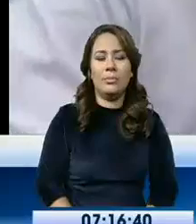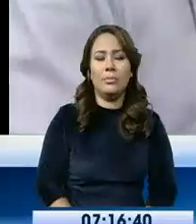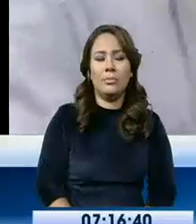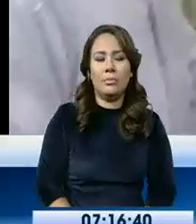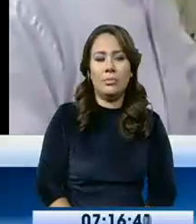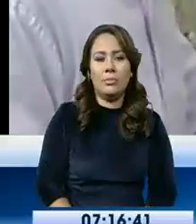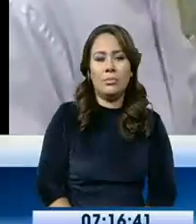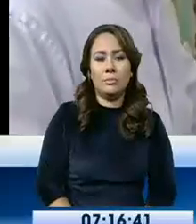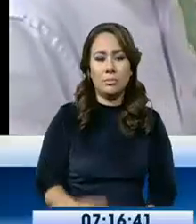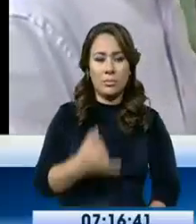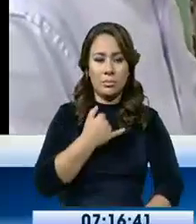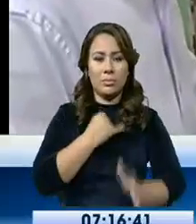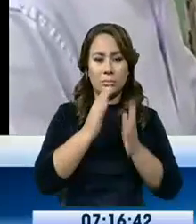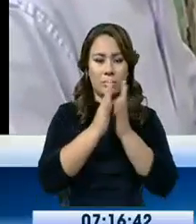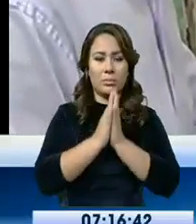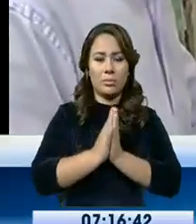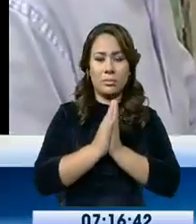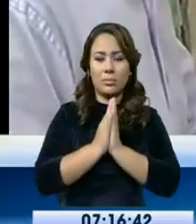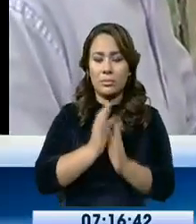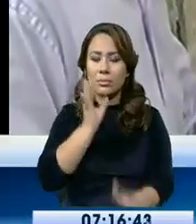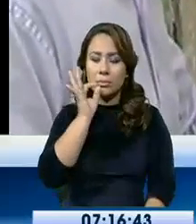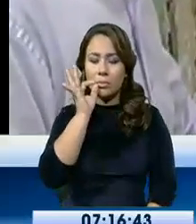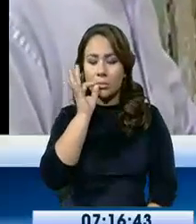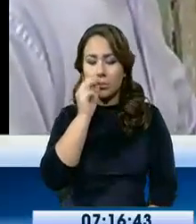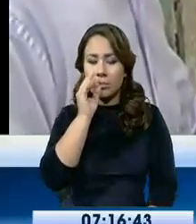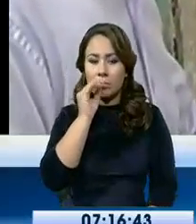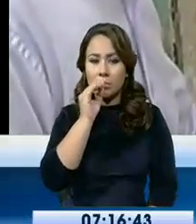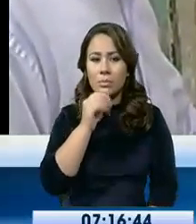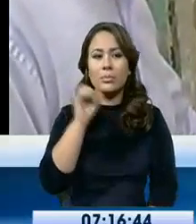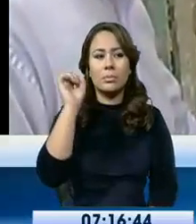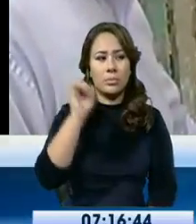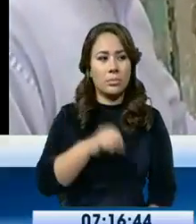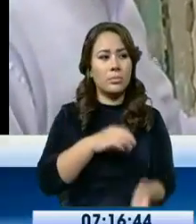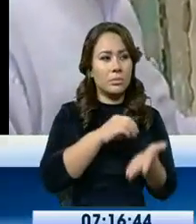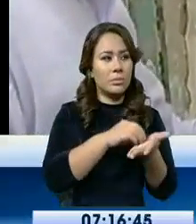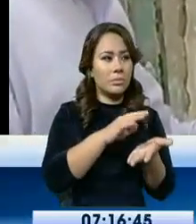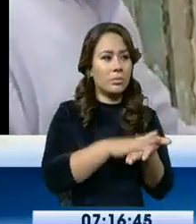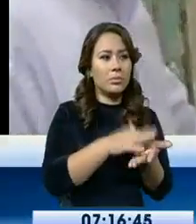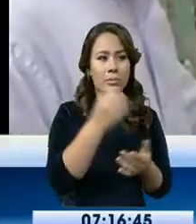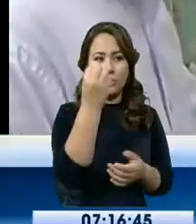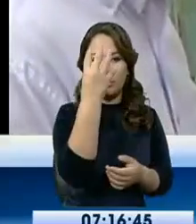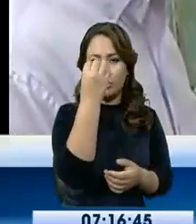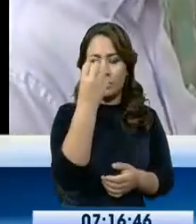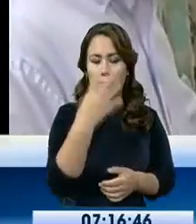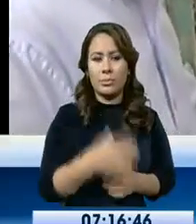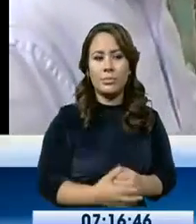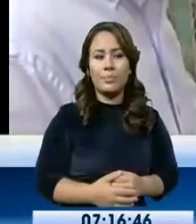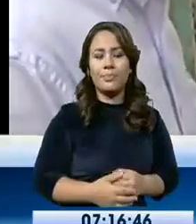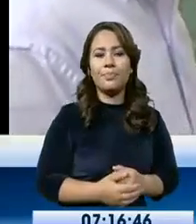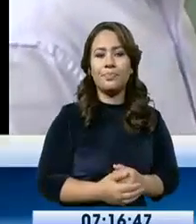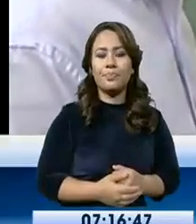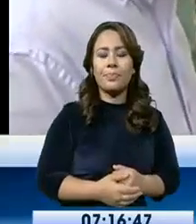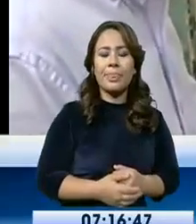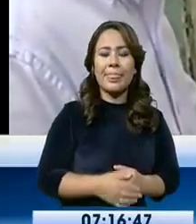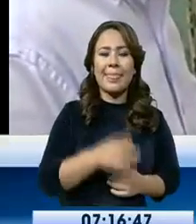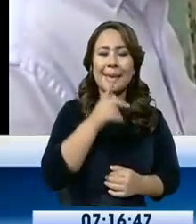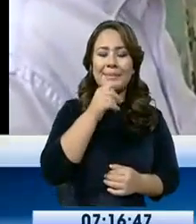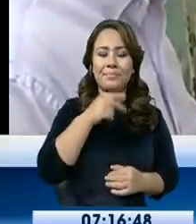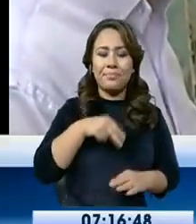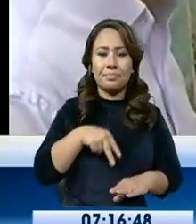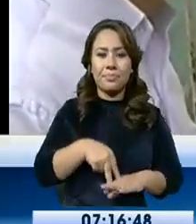a la ATM, que en realidad pues puedan poner un semáforo aquí, ¿no verdad? O al menos los